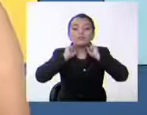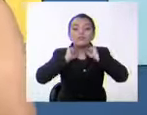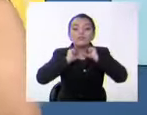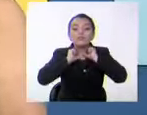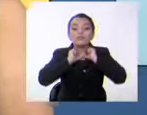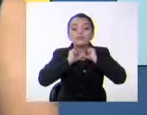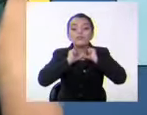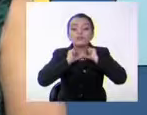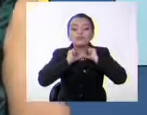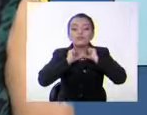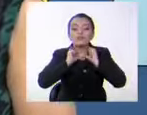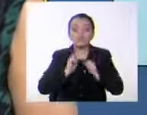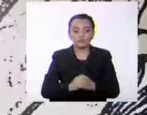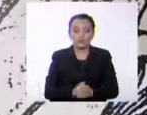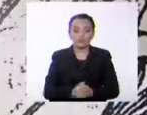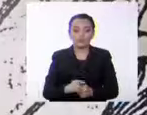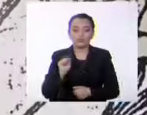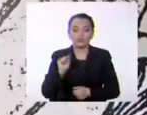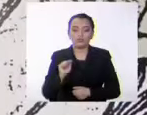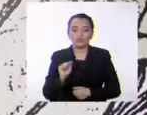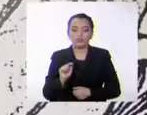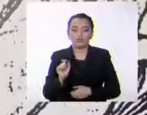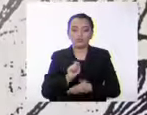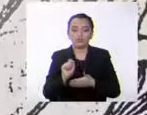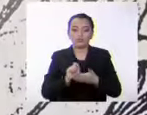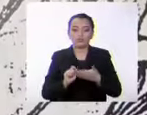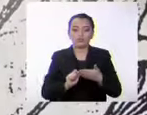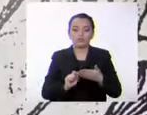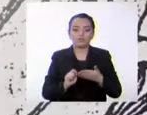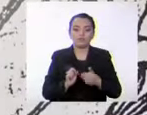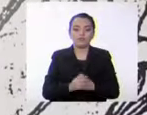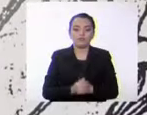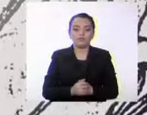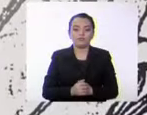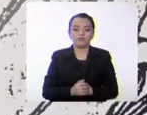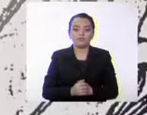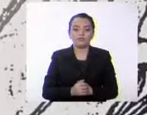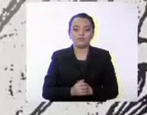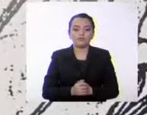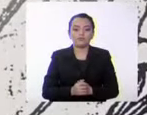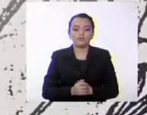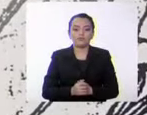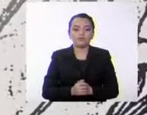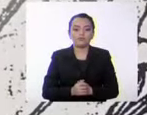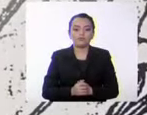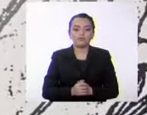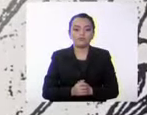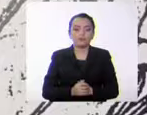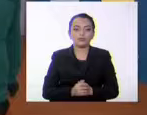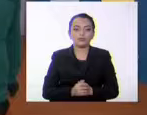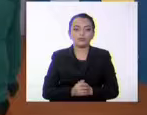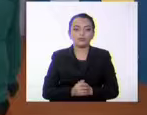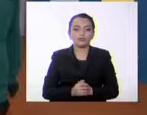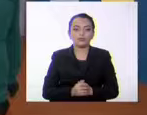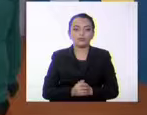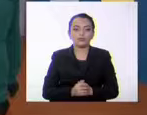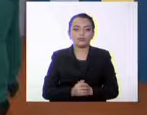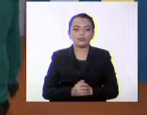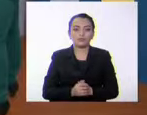en un texto de un escritor, un historiador, Escalante Arce, ¿verdad?, salvadoreño,